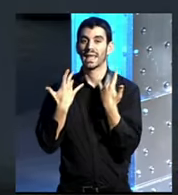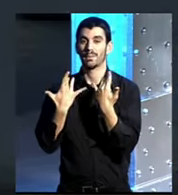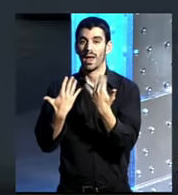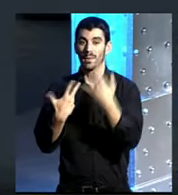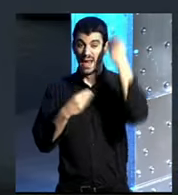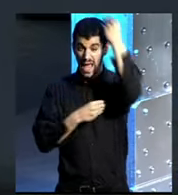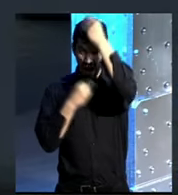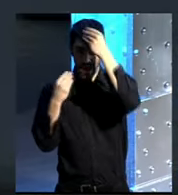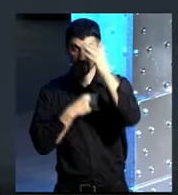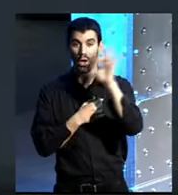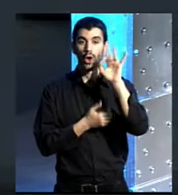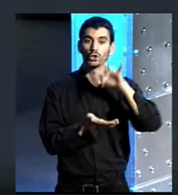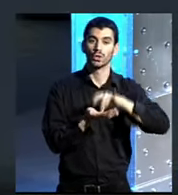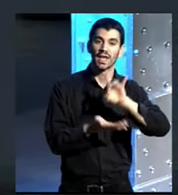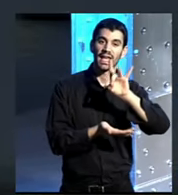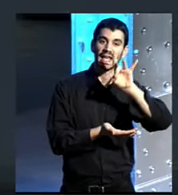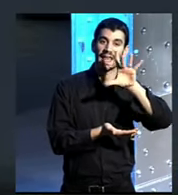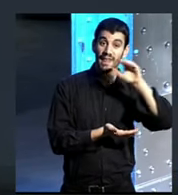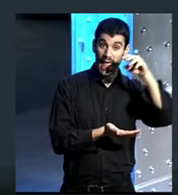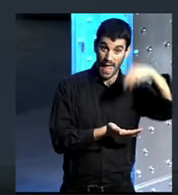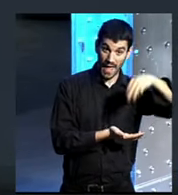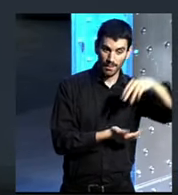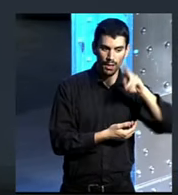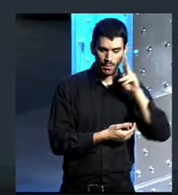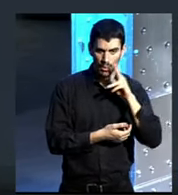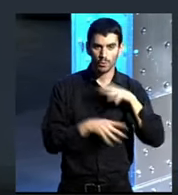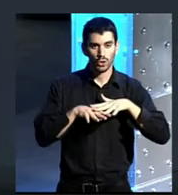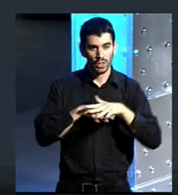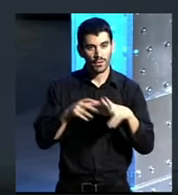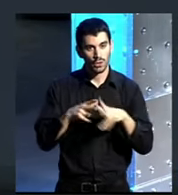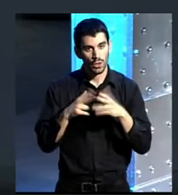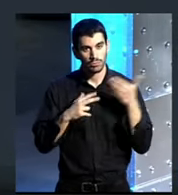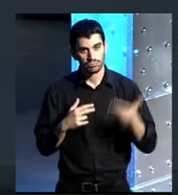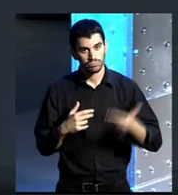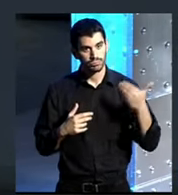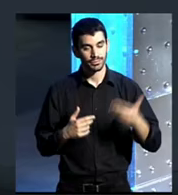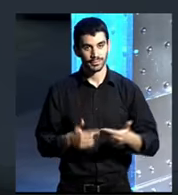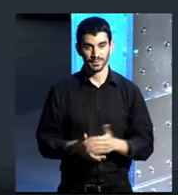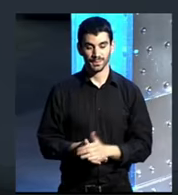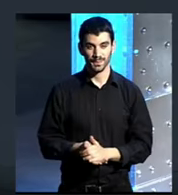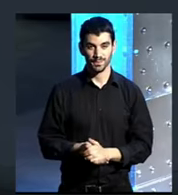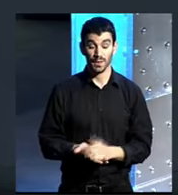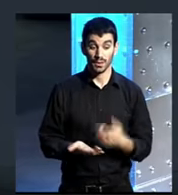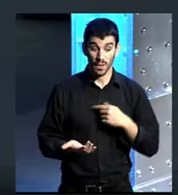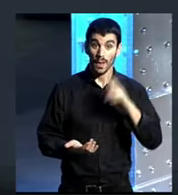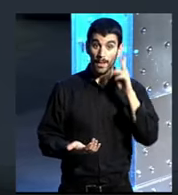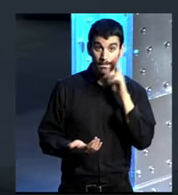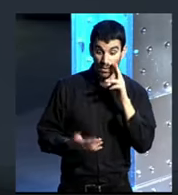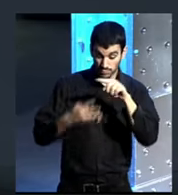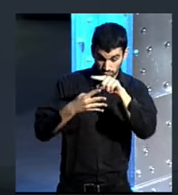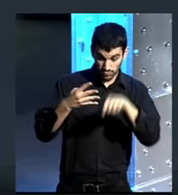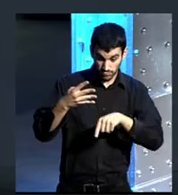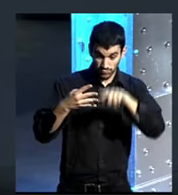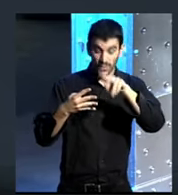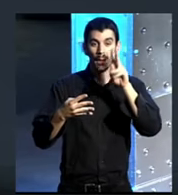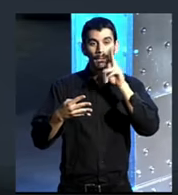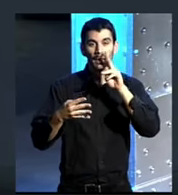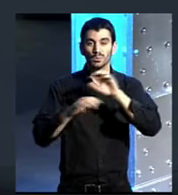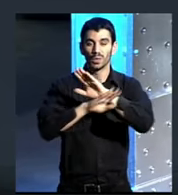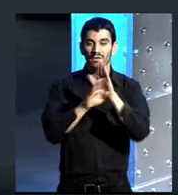del 15M. Todo esto, junto con la globalización, hace que surjan nuevas maneras de competir,